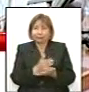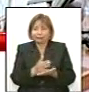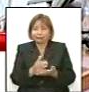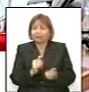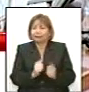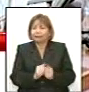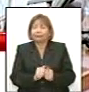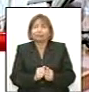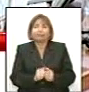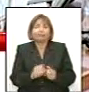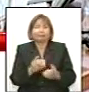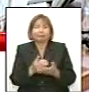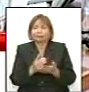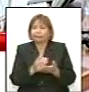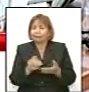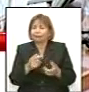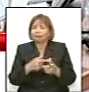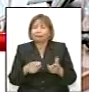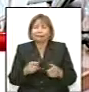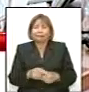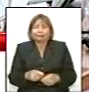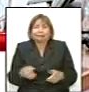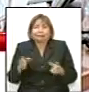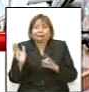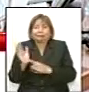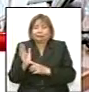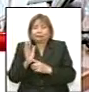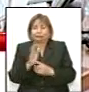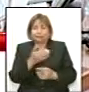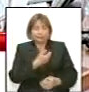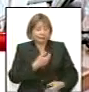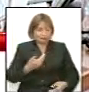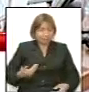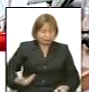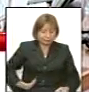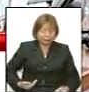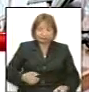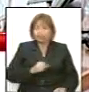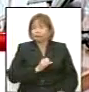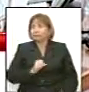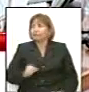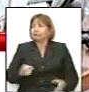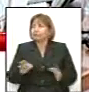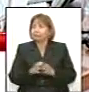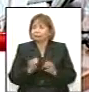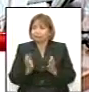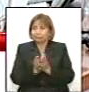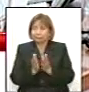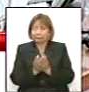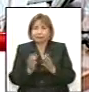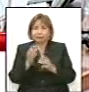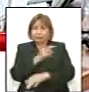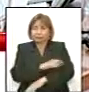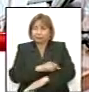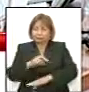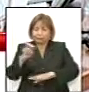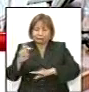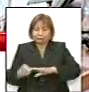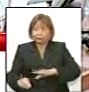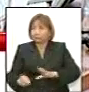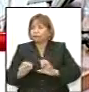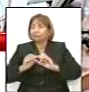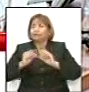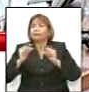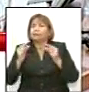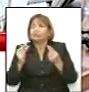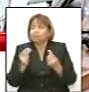esta comisión multisectorial están los sectores representados. Está el Estado, está sociedad civil, está la academia, los colegios de profesionales, están las